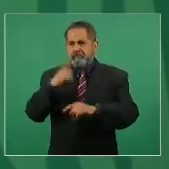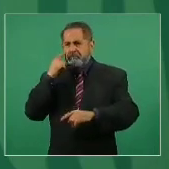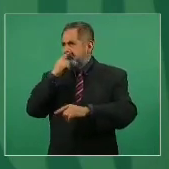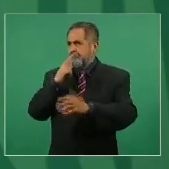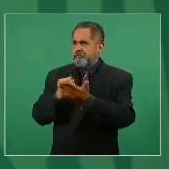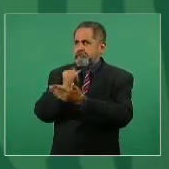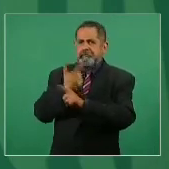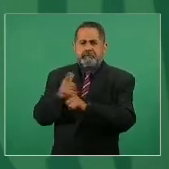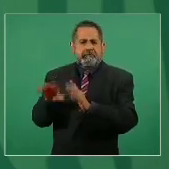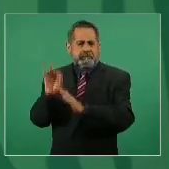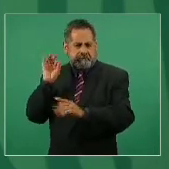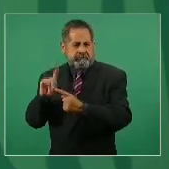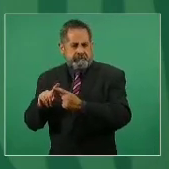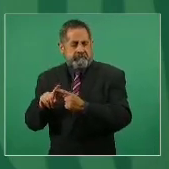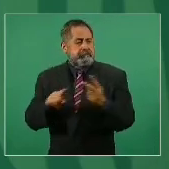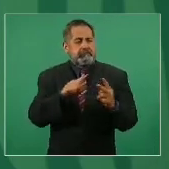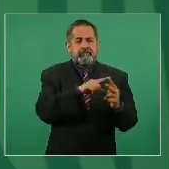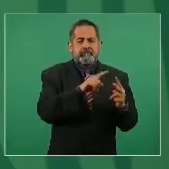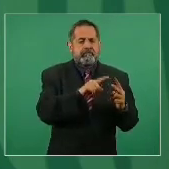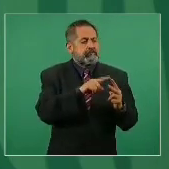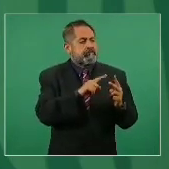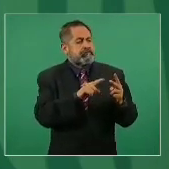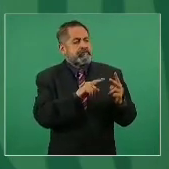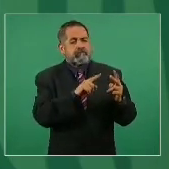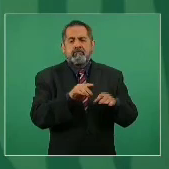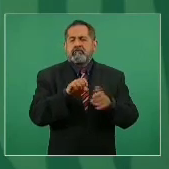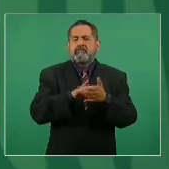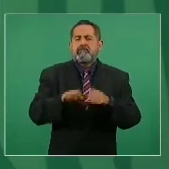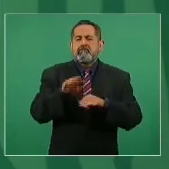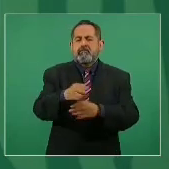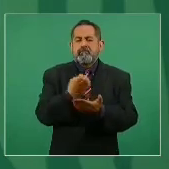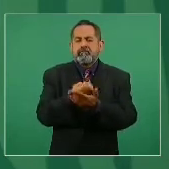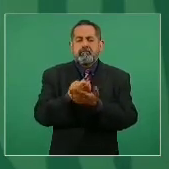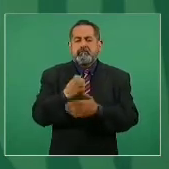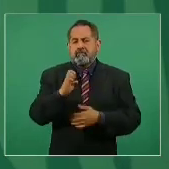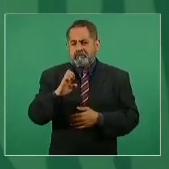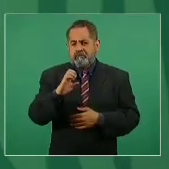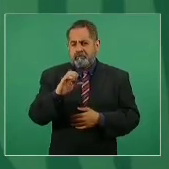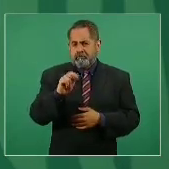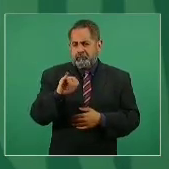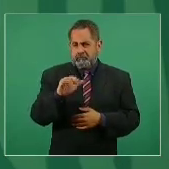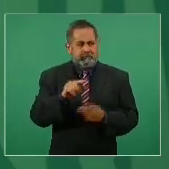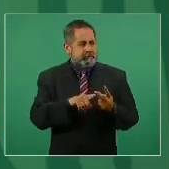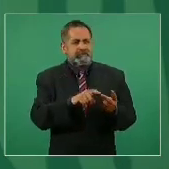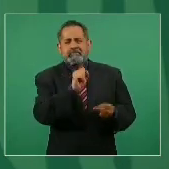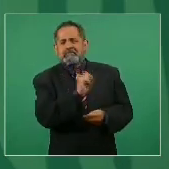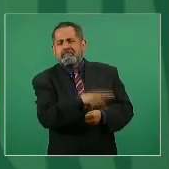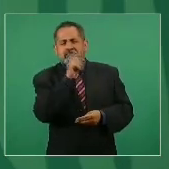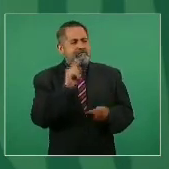democracia. En el terreno de la economía es lo mismo.